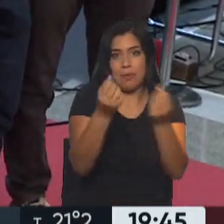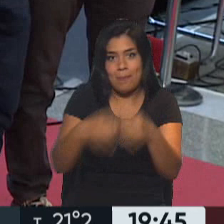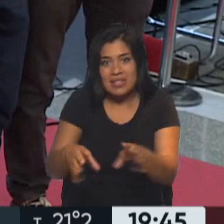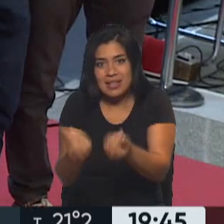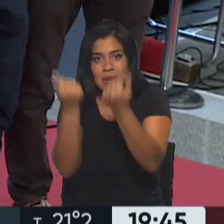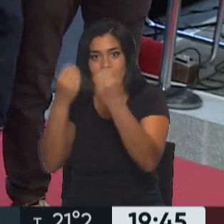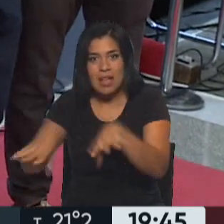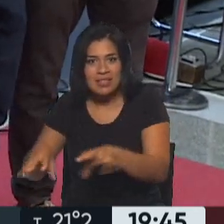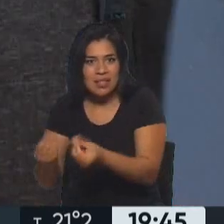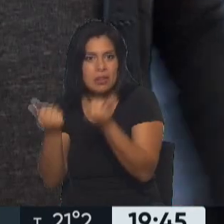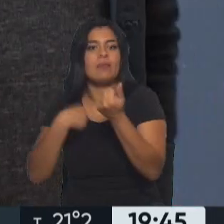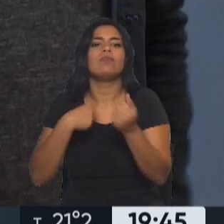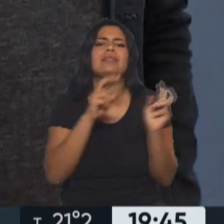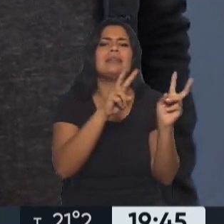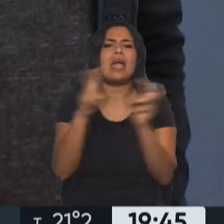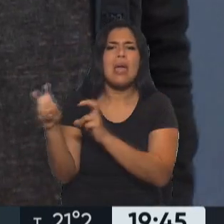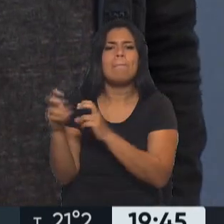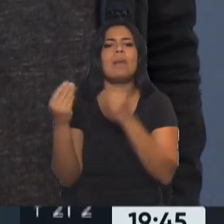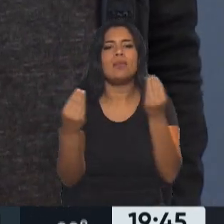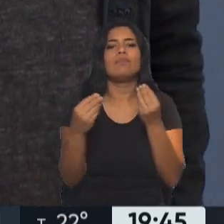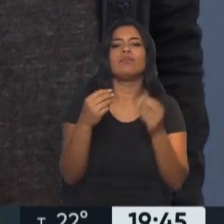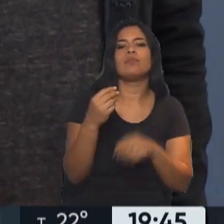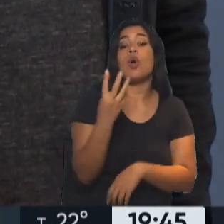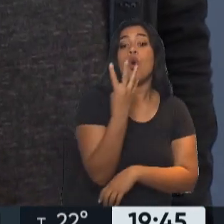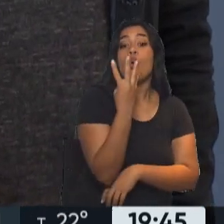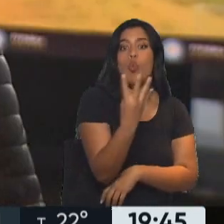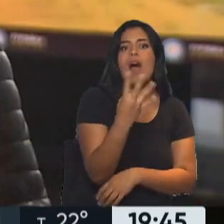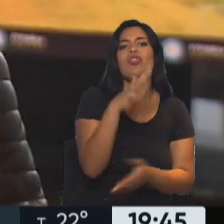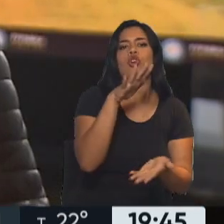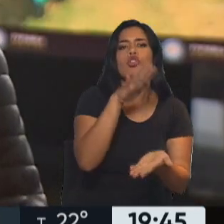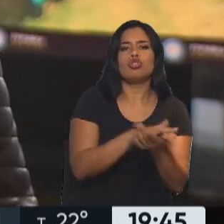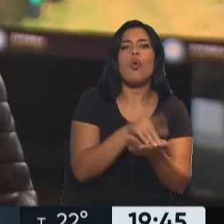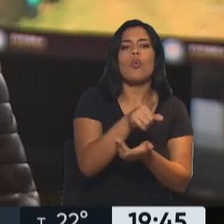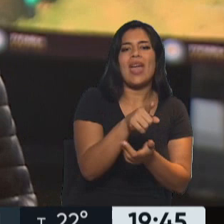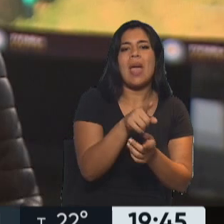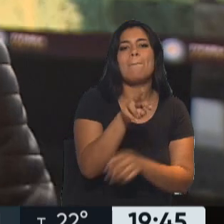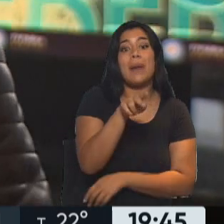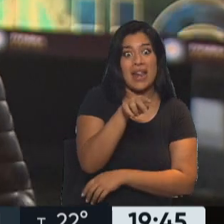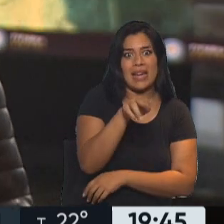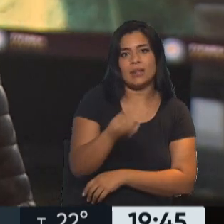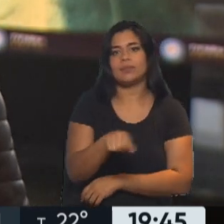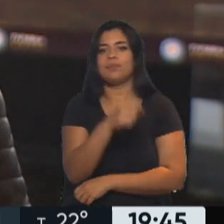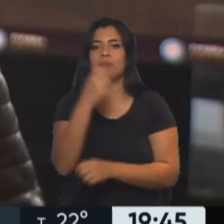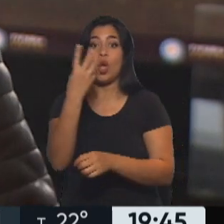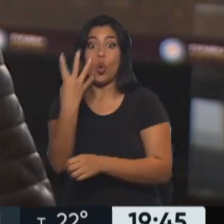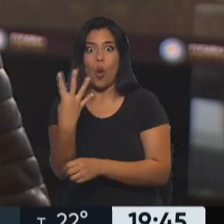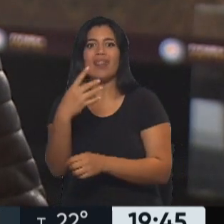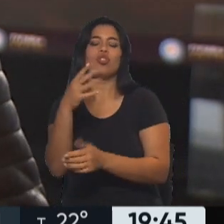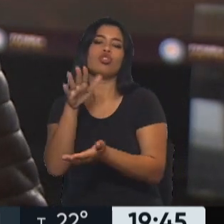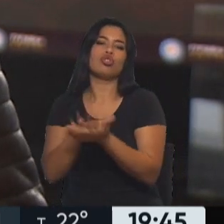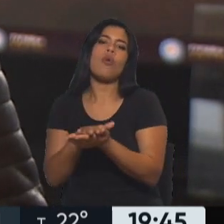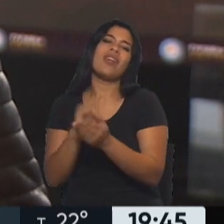temáticas, son 4 de parejas y 4 de hermanos o familia más, padre, madre.